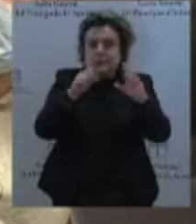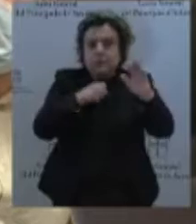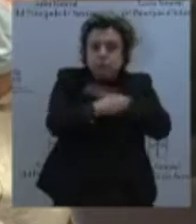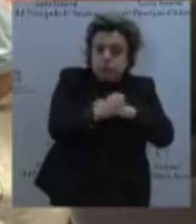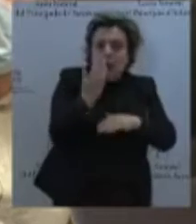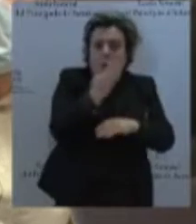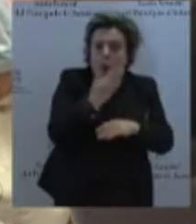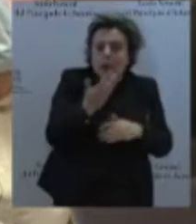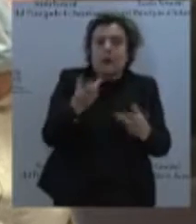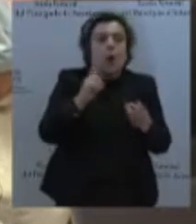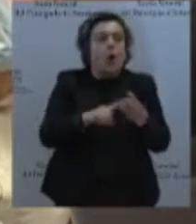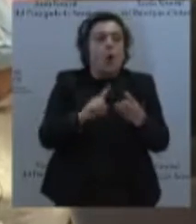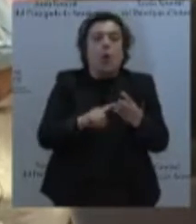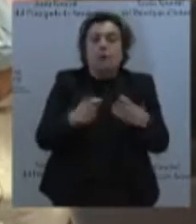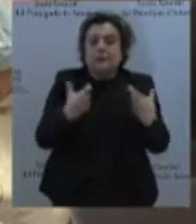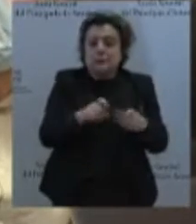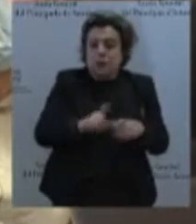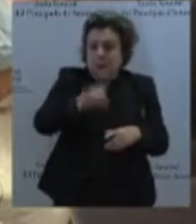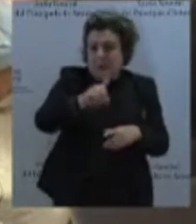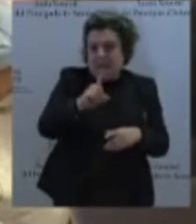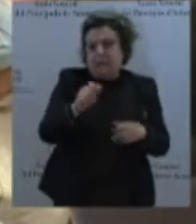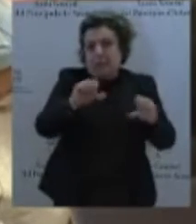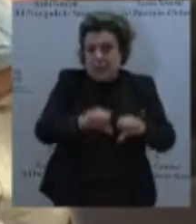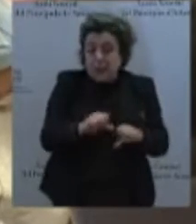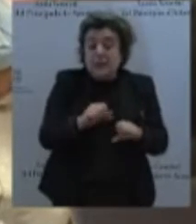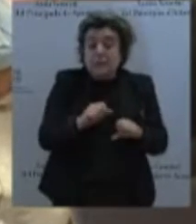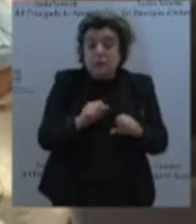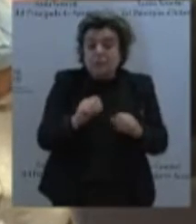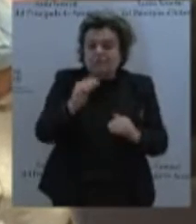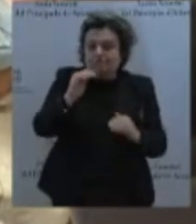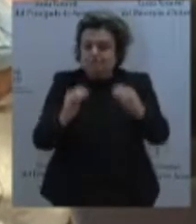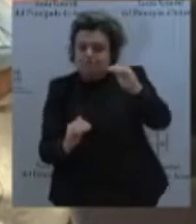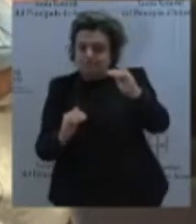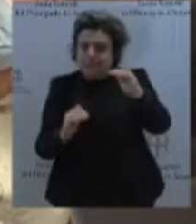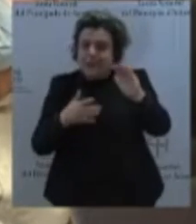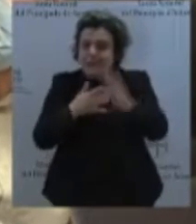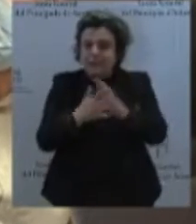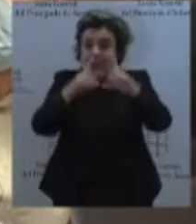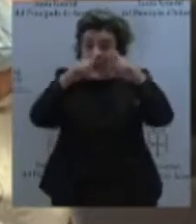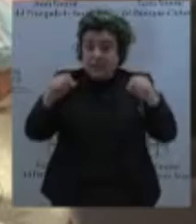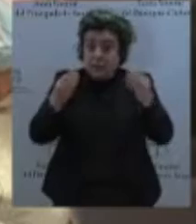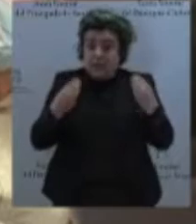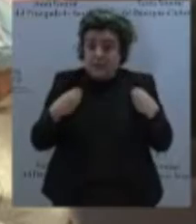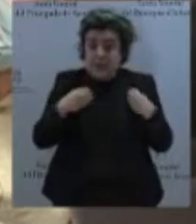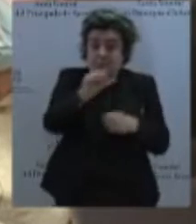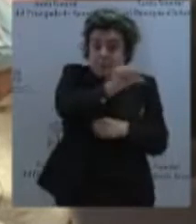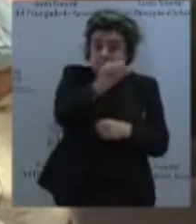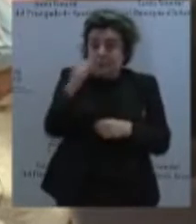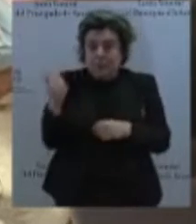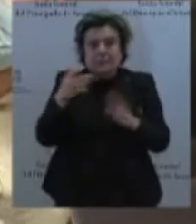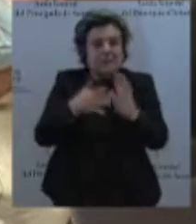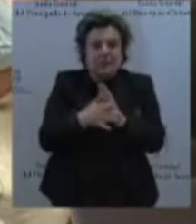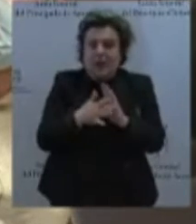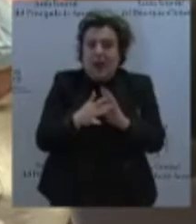Estas asimetrías hacen que vivir en las salas constituya en demasiadas ocasiones una prueba de resistencia. Mientras el acceso a los servicios públicos se